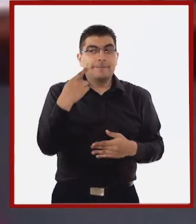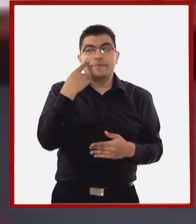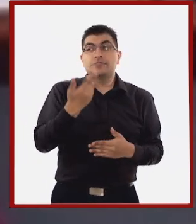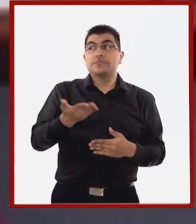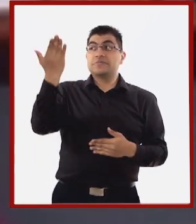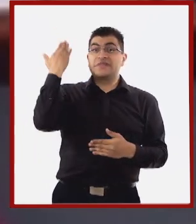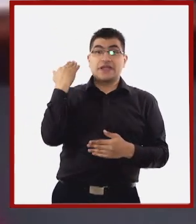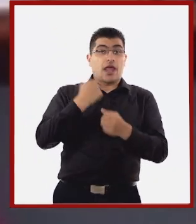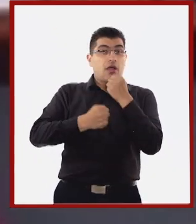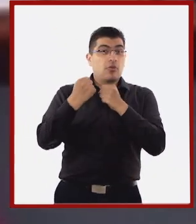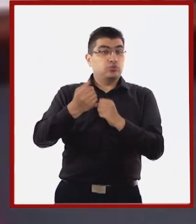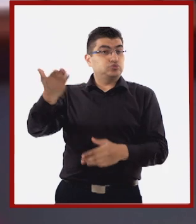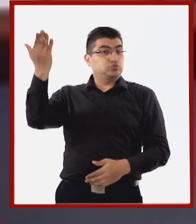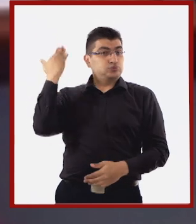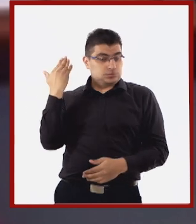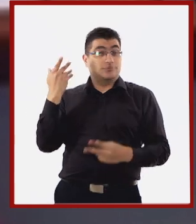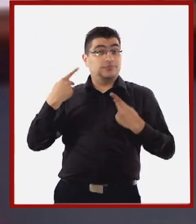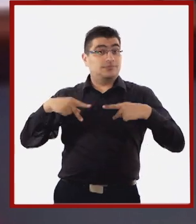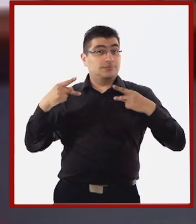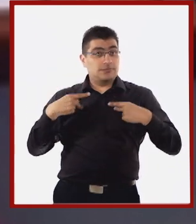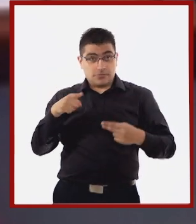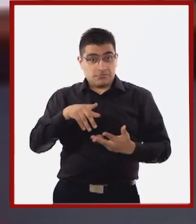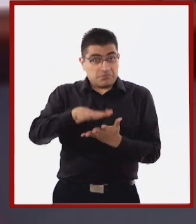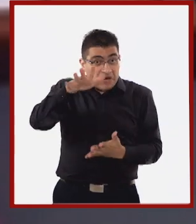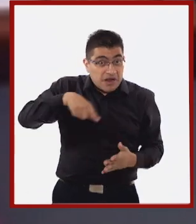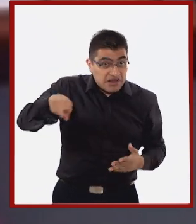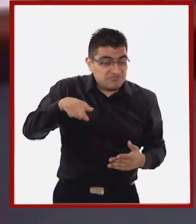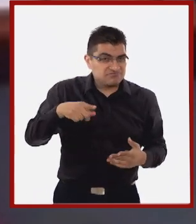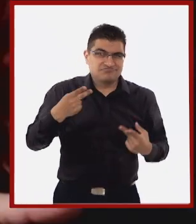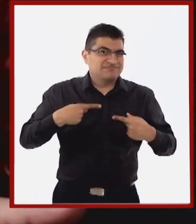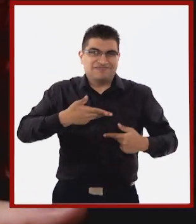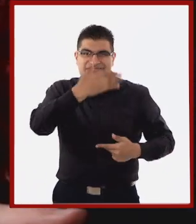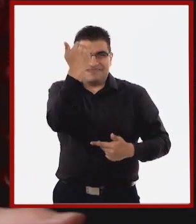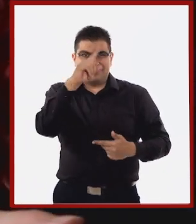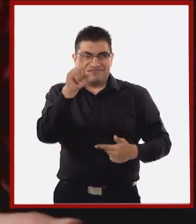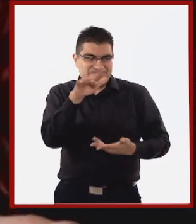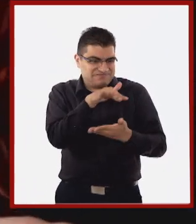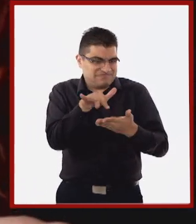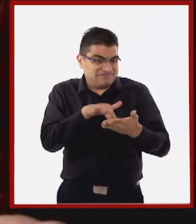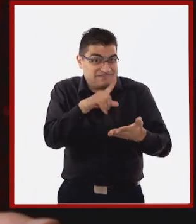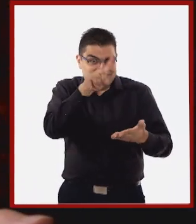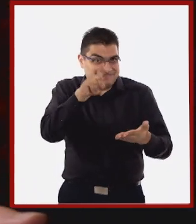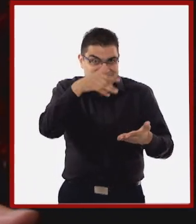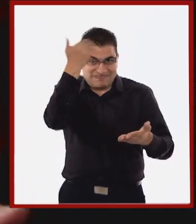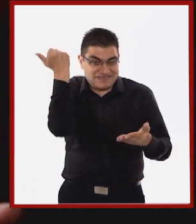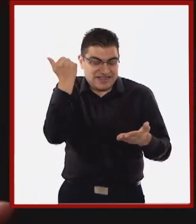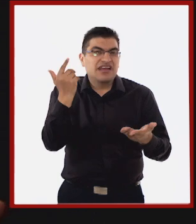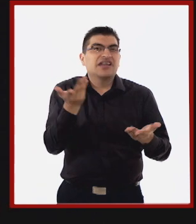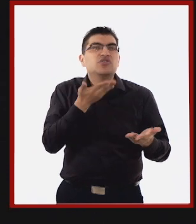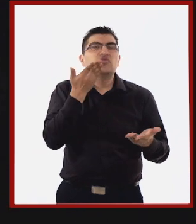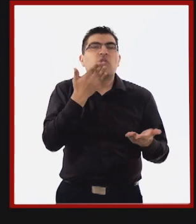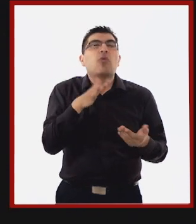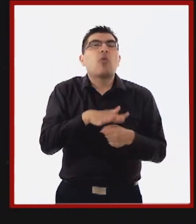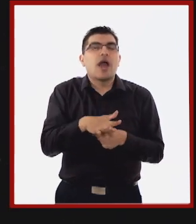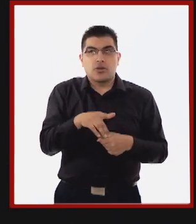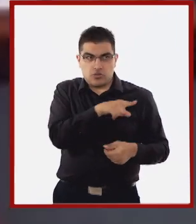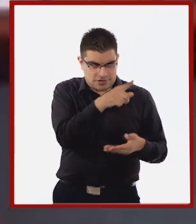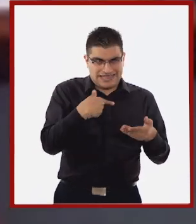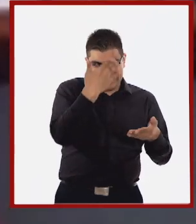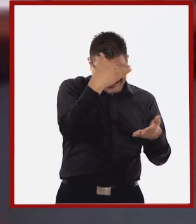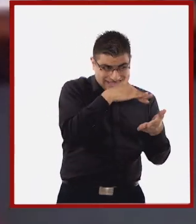Hace mucho tiempo la mayoría de las personas no sabía leer. Entonces lo que se acostumbraba era que quien sí sabía